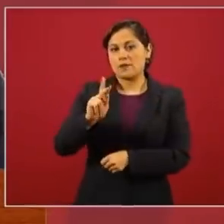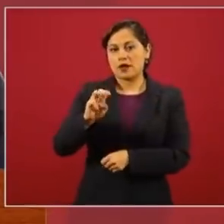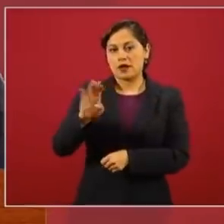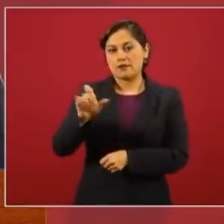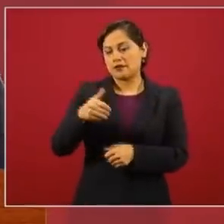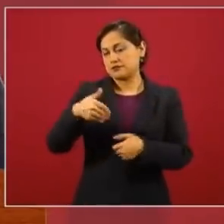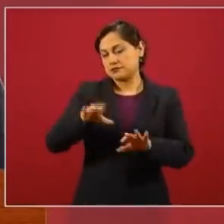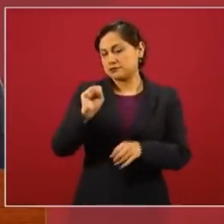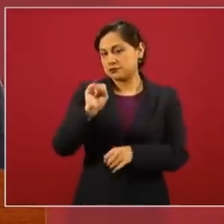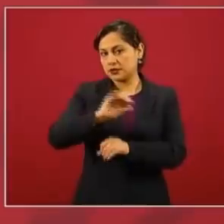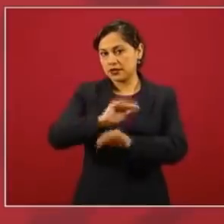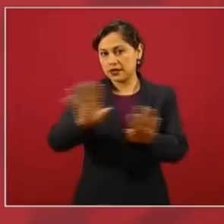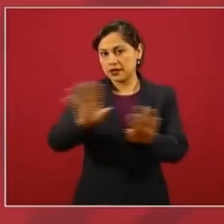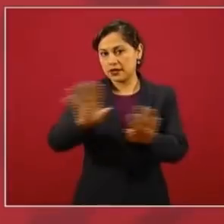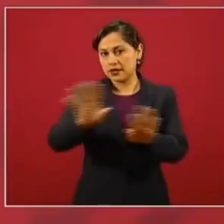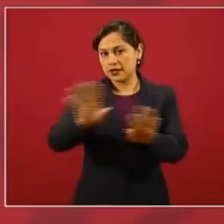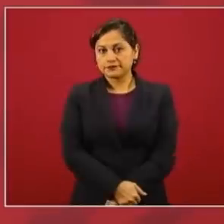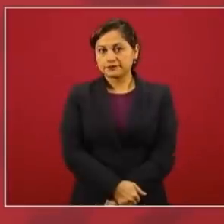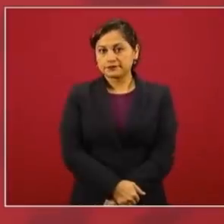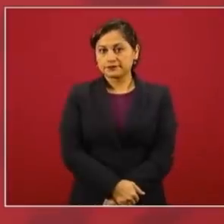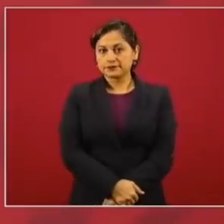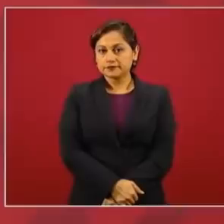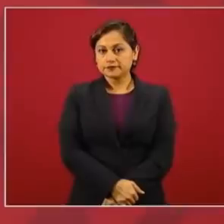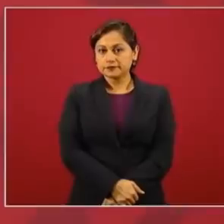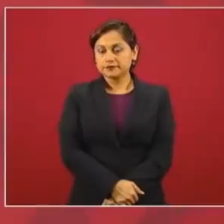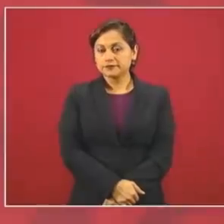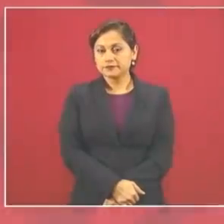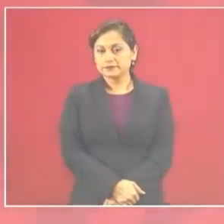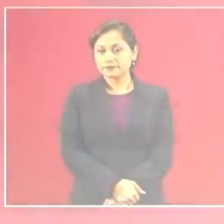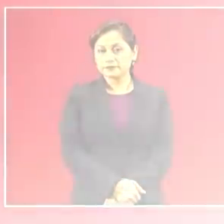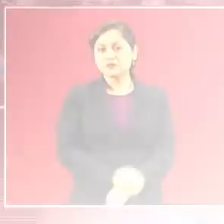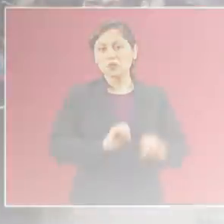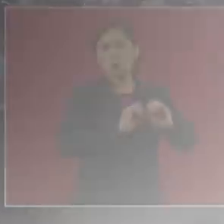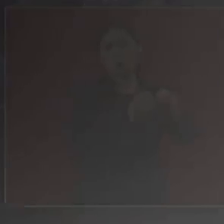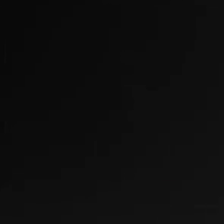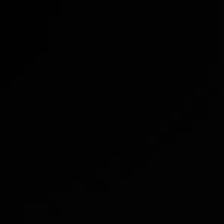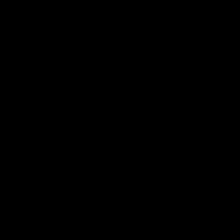Entonces, para eso eran todos estos organismos.